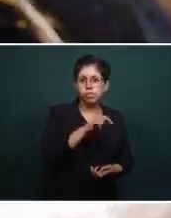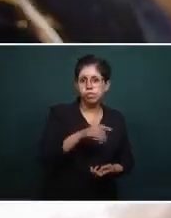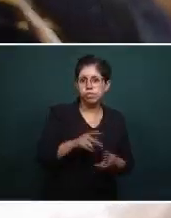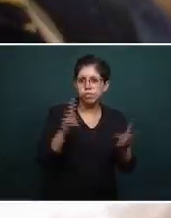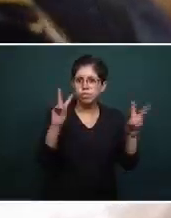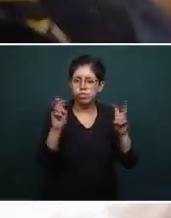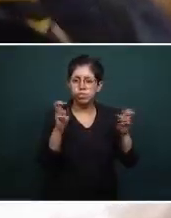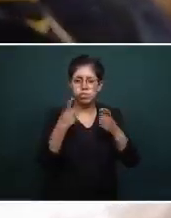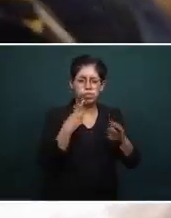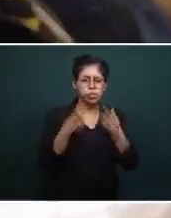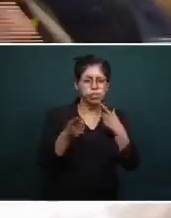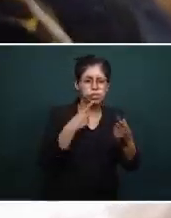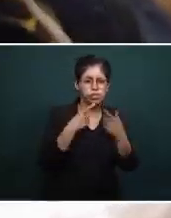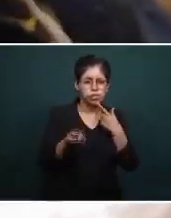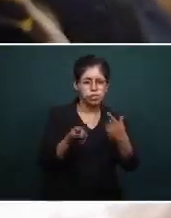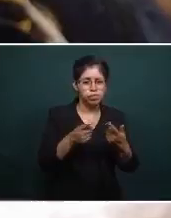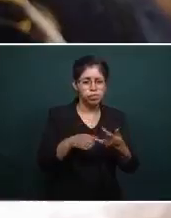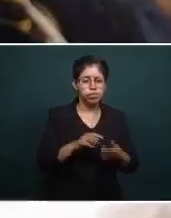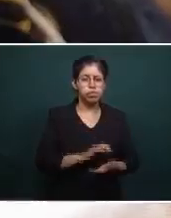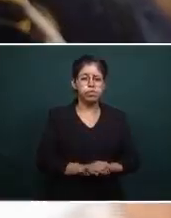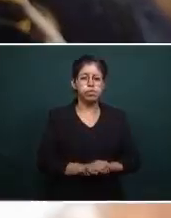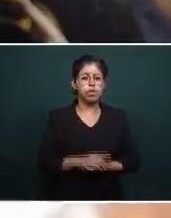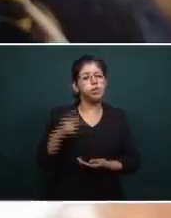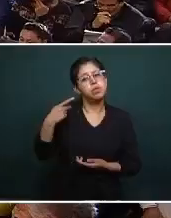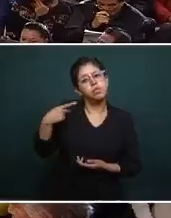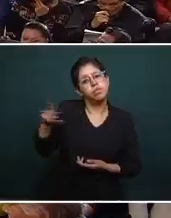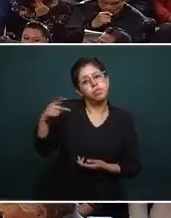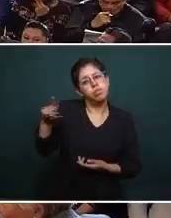electoral. Sí, pero de ellos,